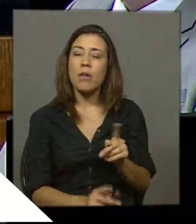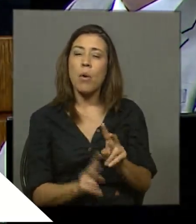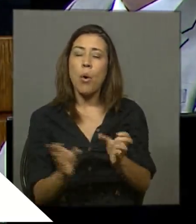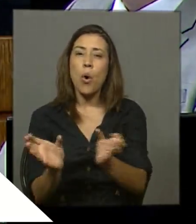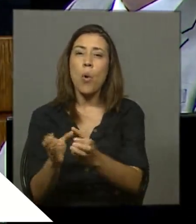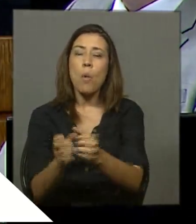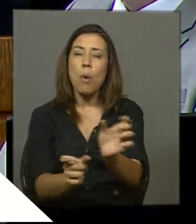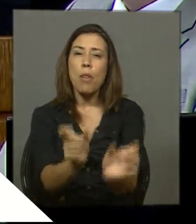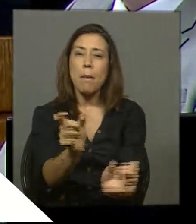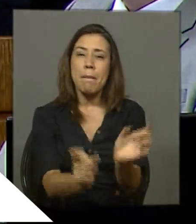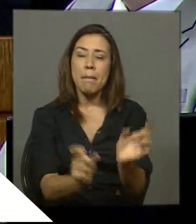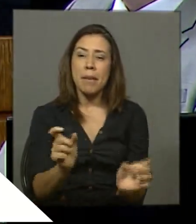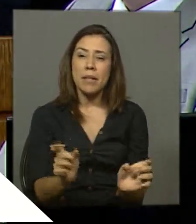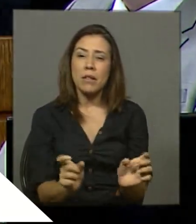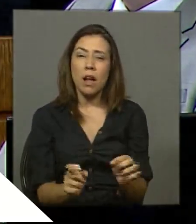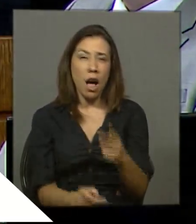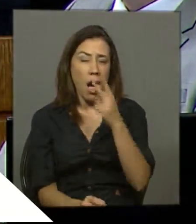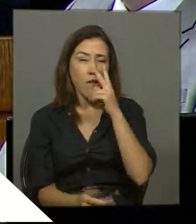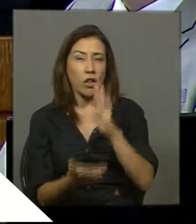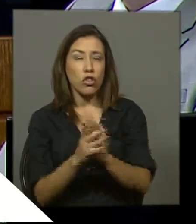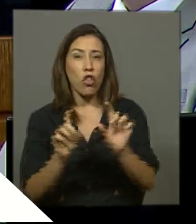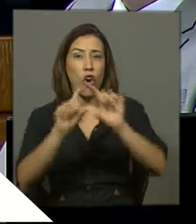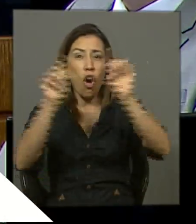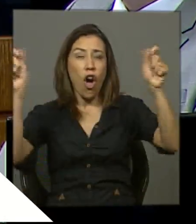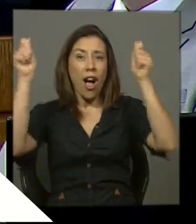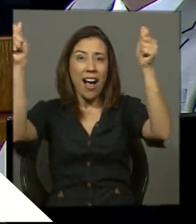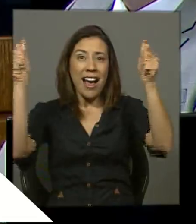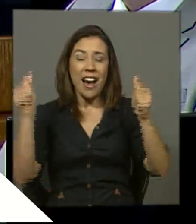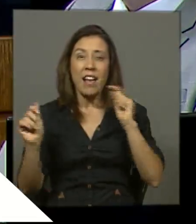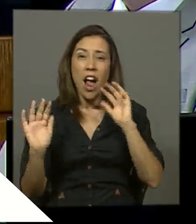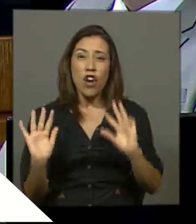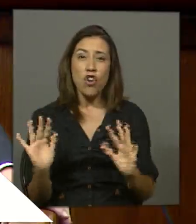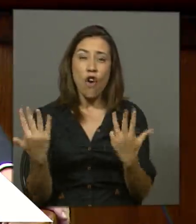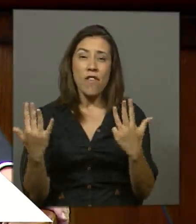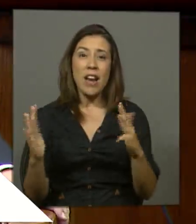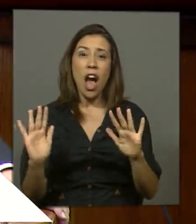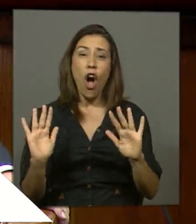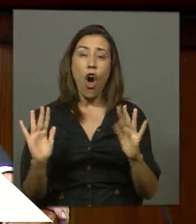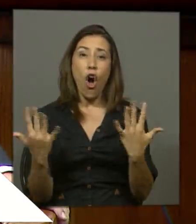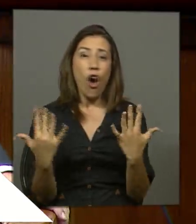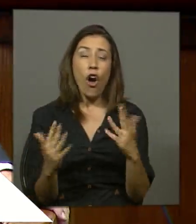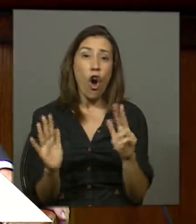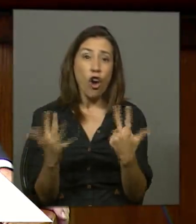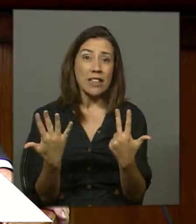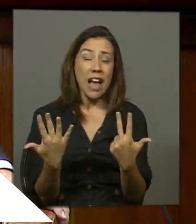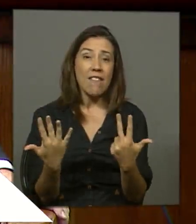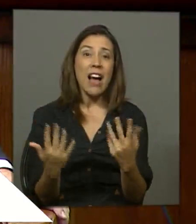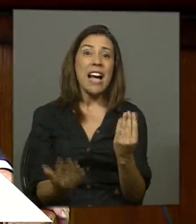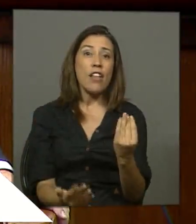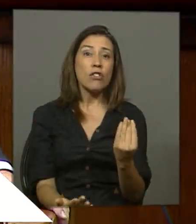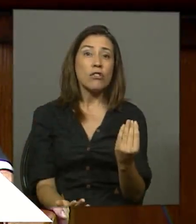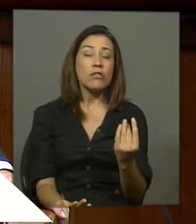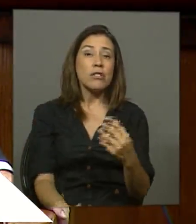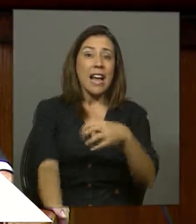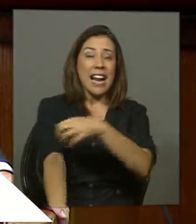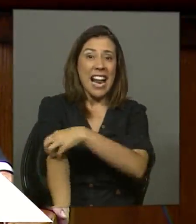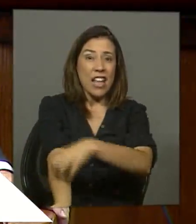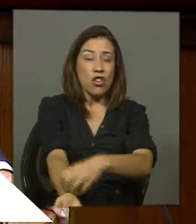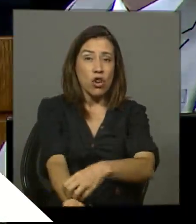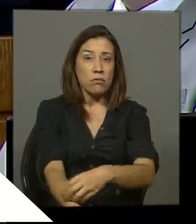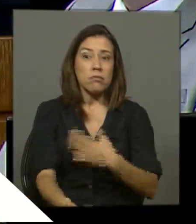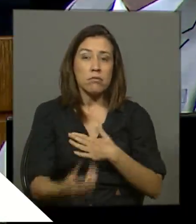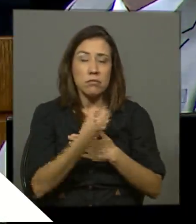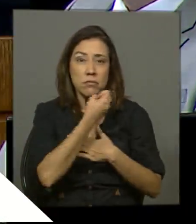o grupo de personas o no ha visto todos los carteles que hay en la novena octava y de cuarta región en este tema ministro le